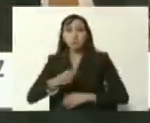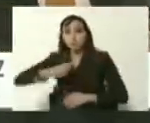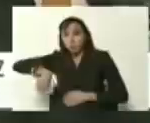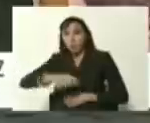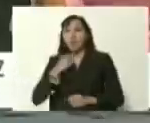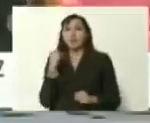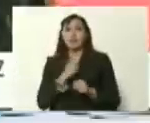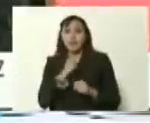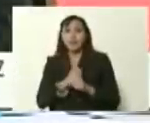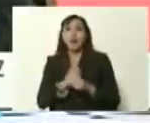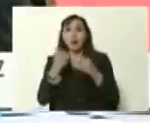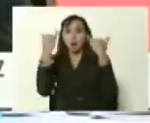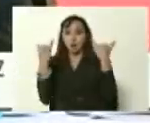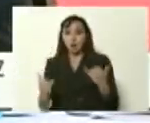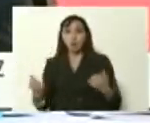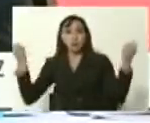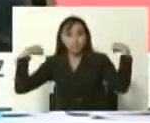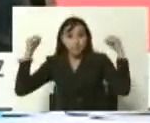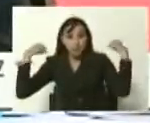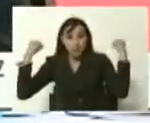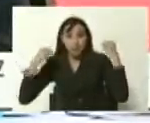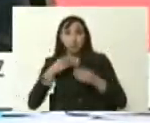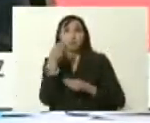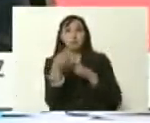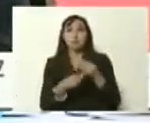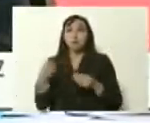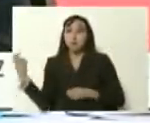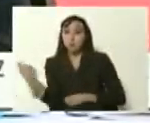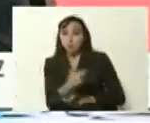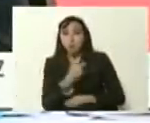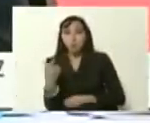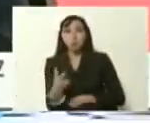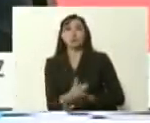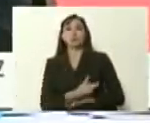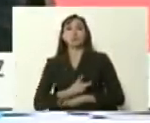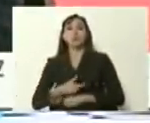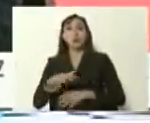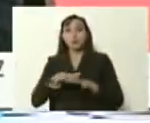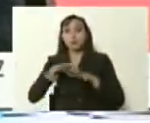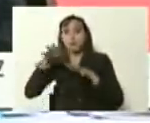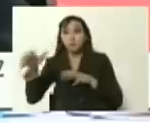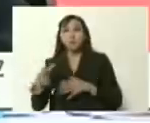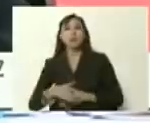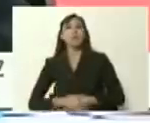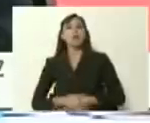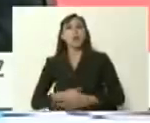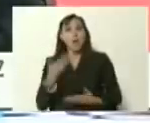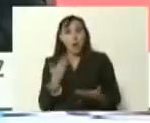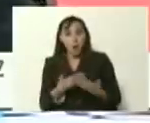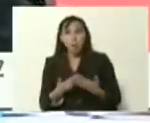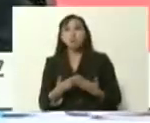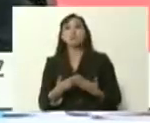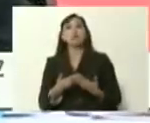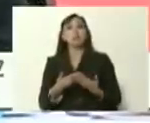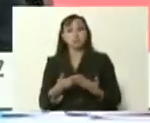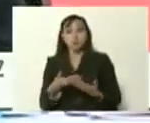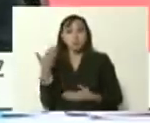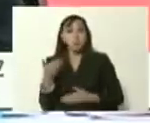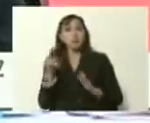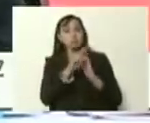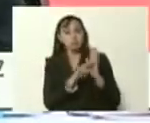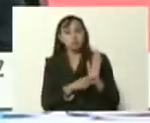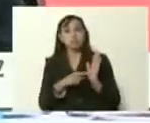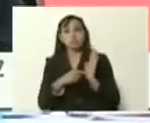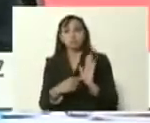trabajen, hagamos el ejercicio de buscar la confluencia y de allí que salgan las propuestas concretas que esta comisión hará